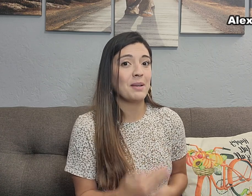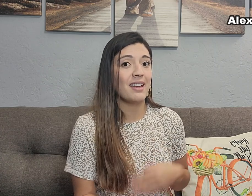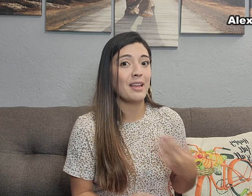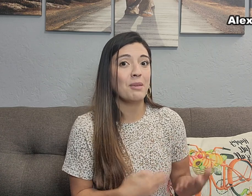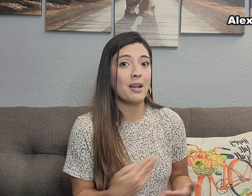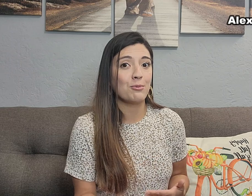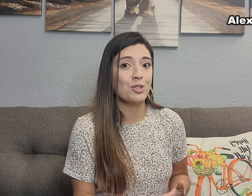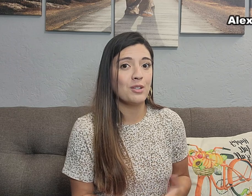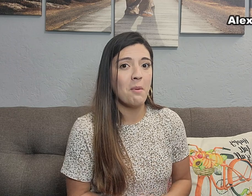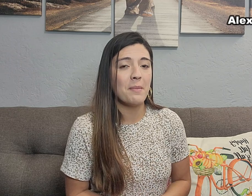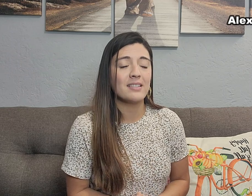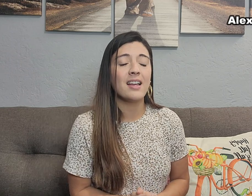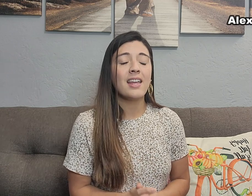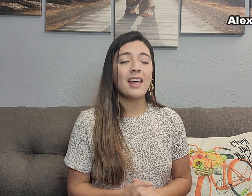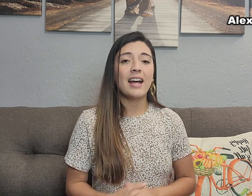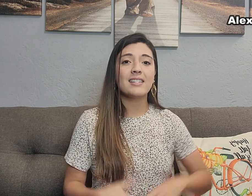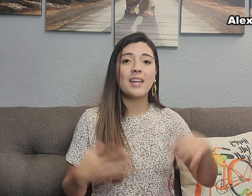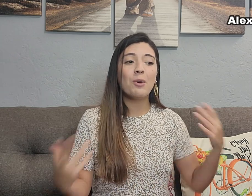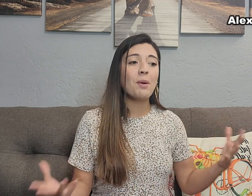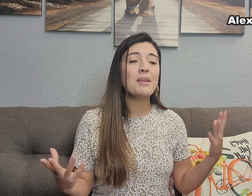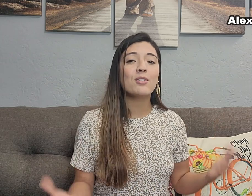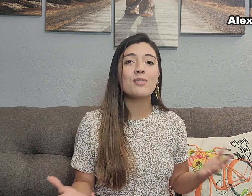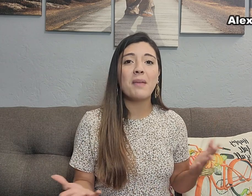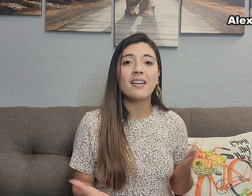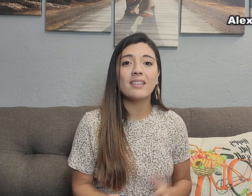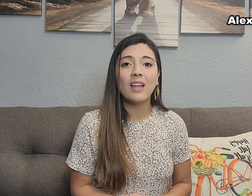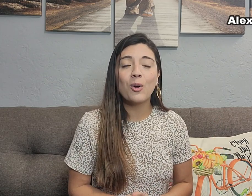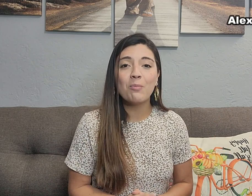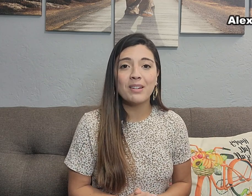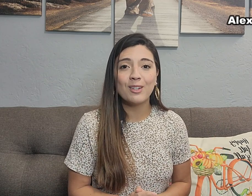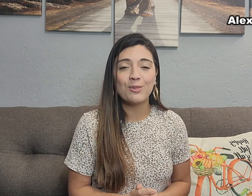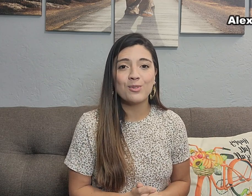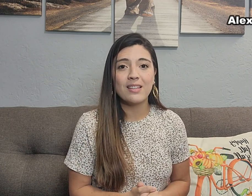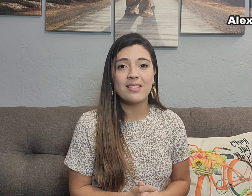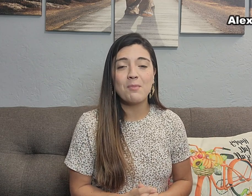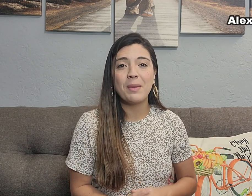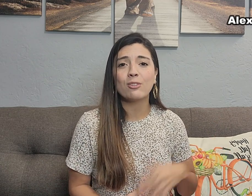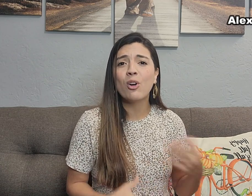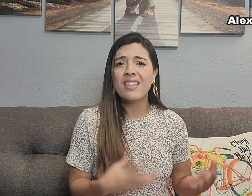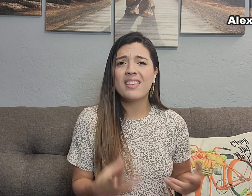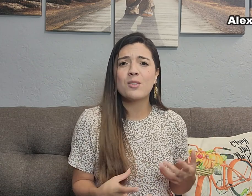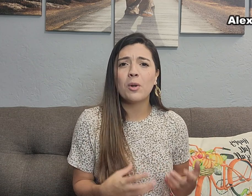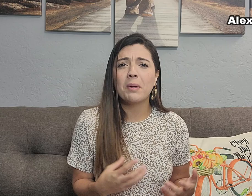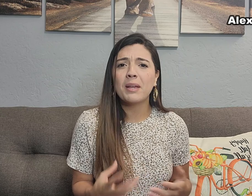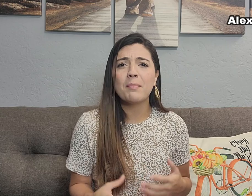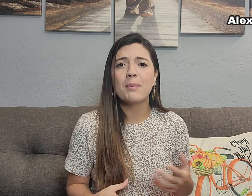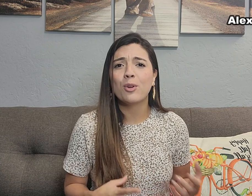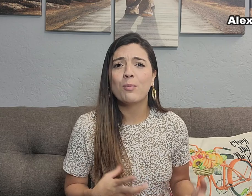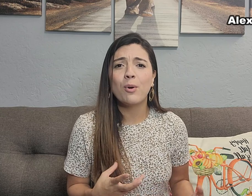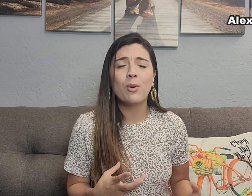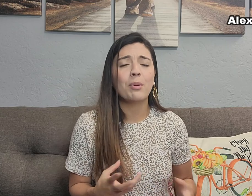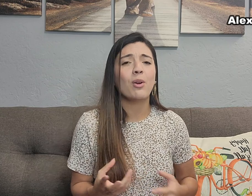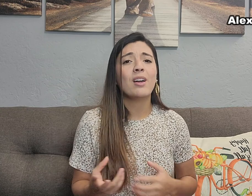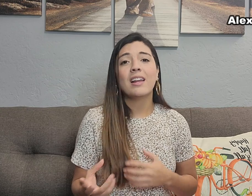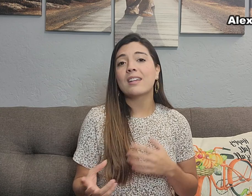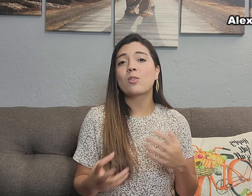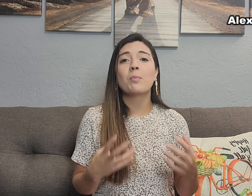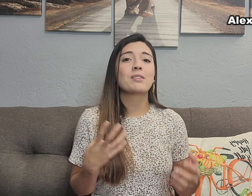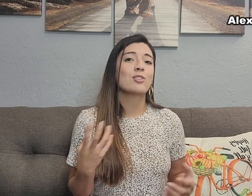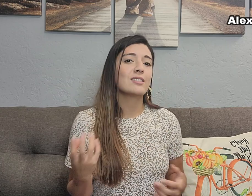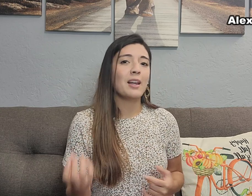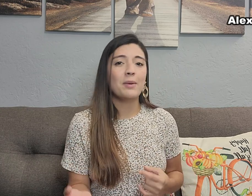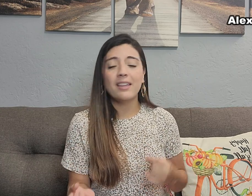a respetar y admirar muchísimo más. Así que bueno, amigos, me ha encantado compartir con ustedes este momento. Discúlpenme que me demore un poco, pero